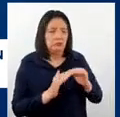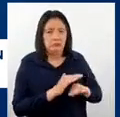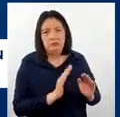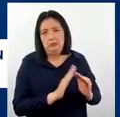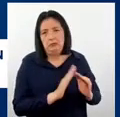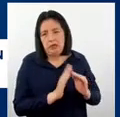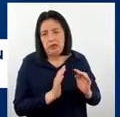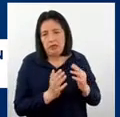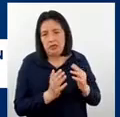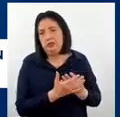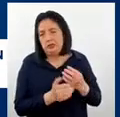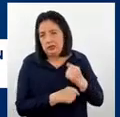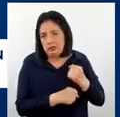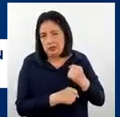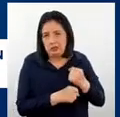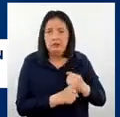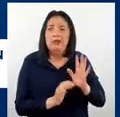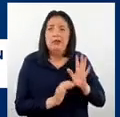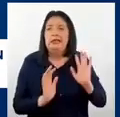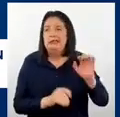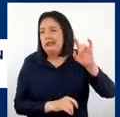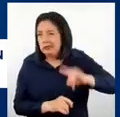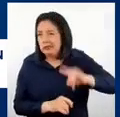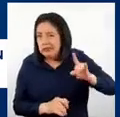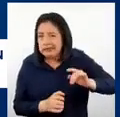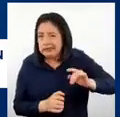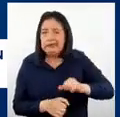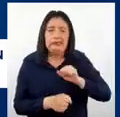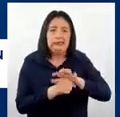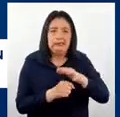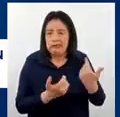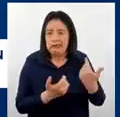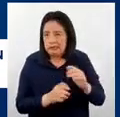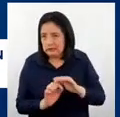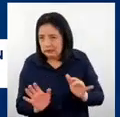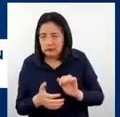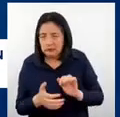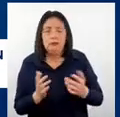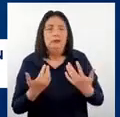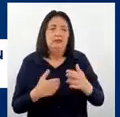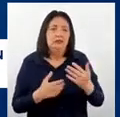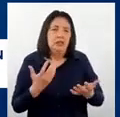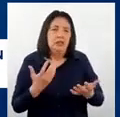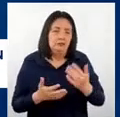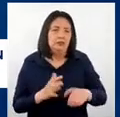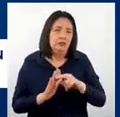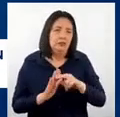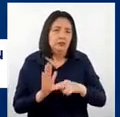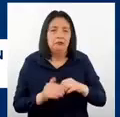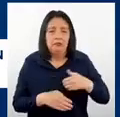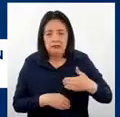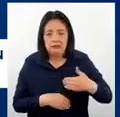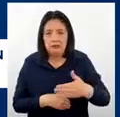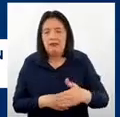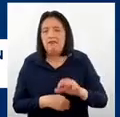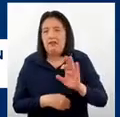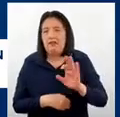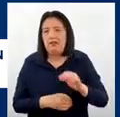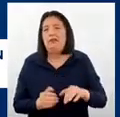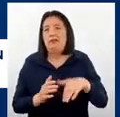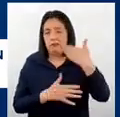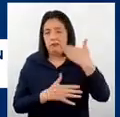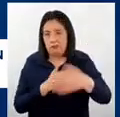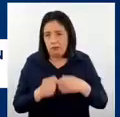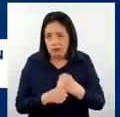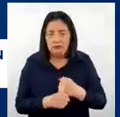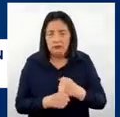remota hasta que dure la emergencia sanitaria, ¿no? Que según las normas vigentes probablemente va a terminar en febrero del próximo año.